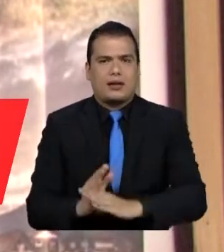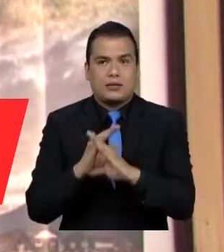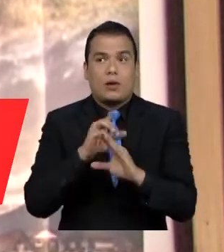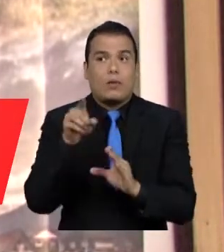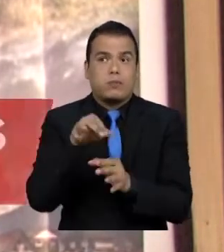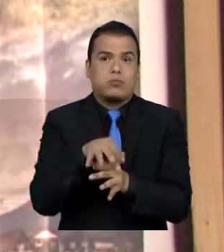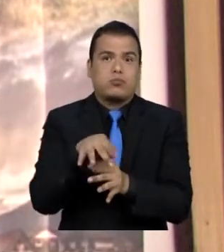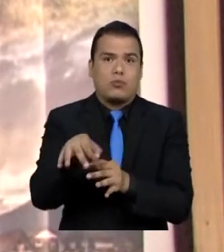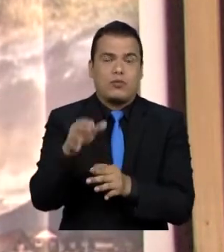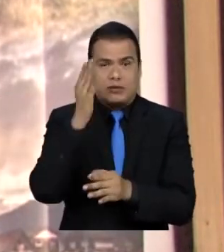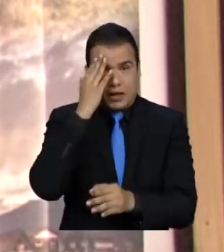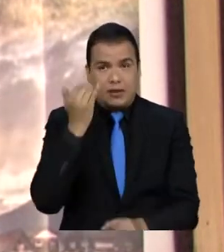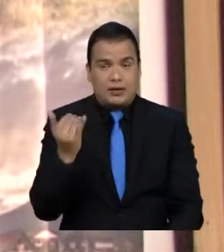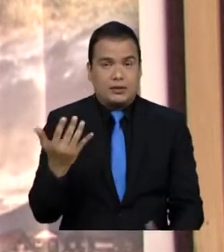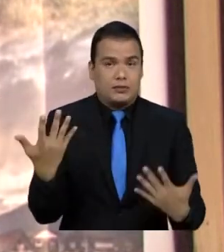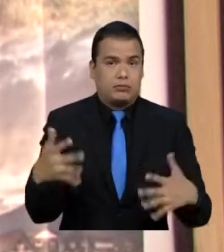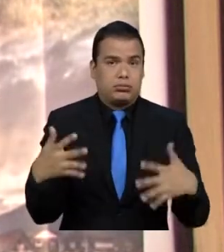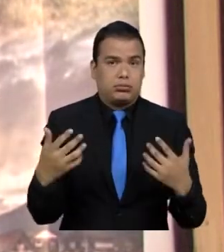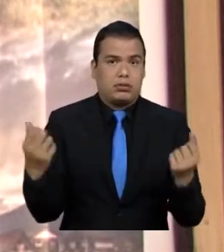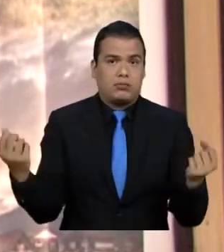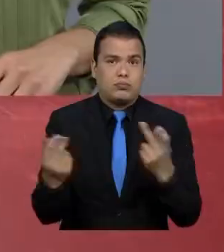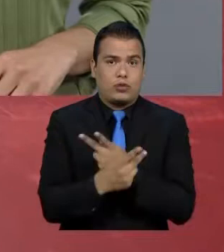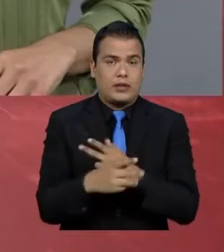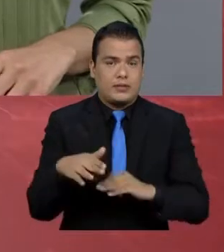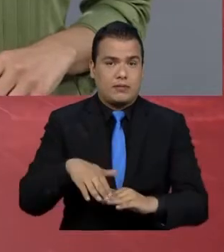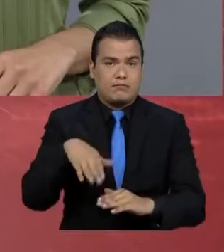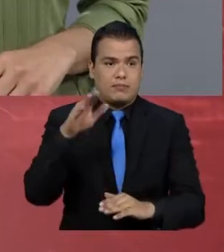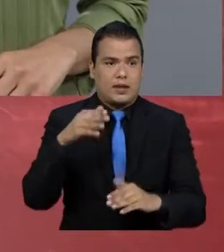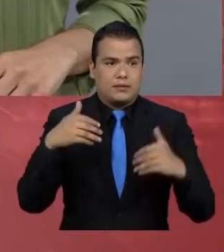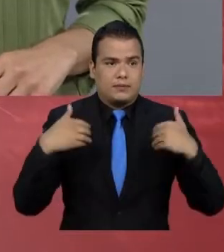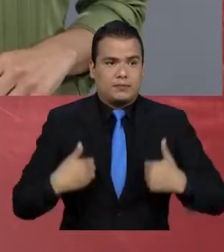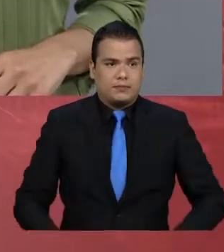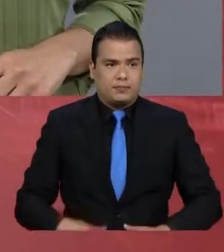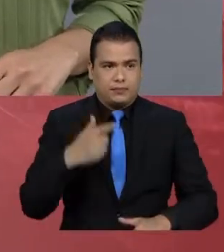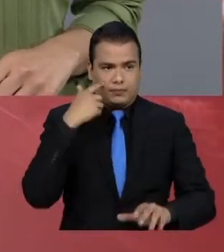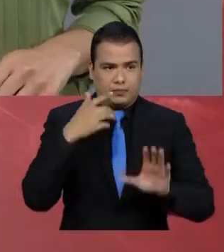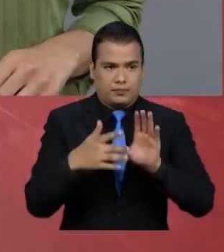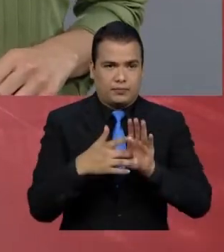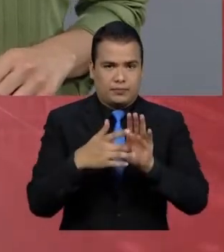Samaniego, en donde es escenario nuevamente la violencia. Con la cámara de Robert